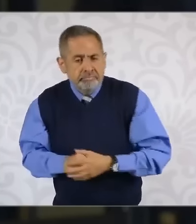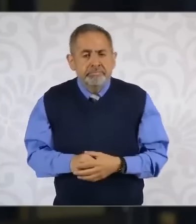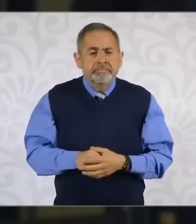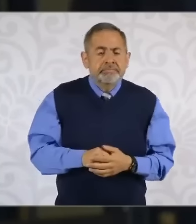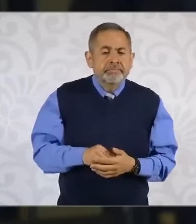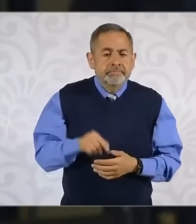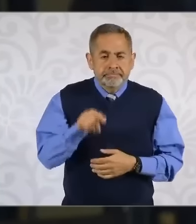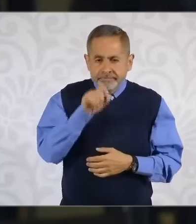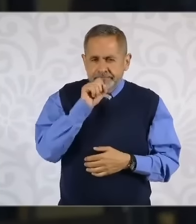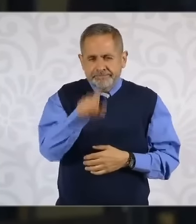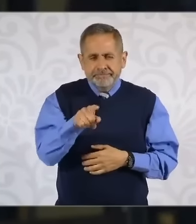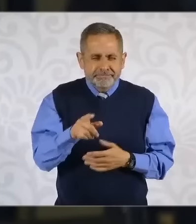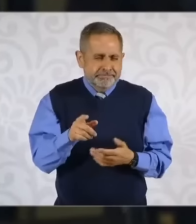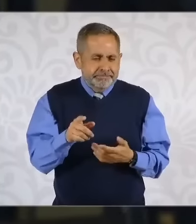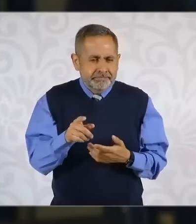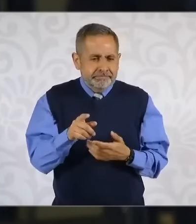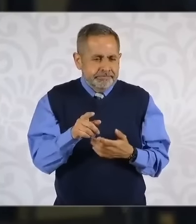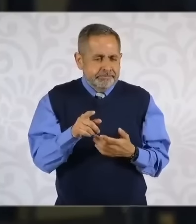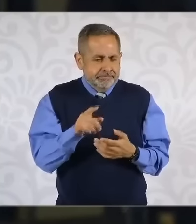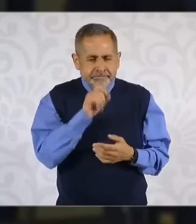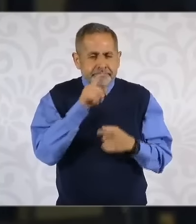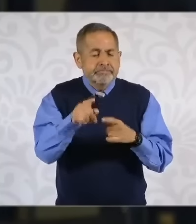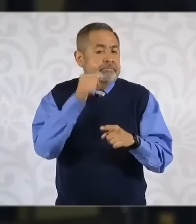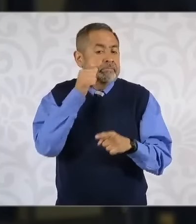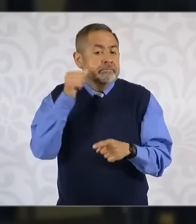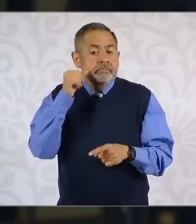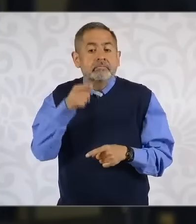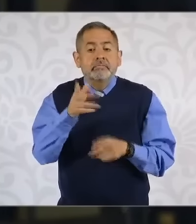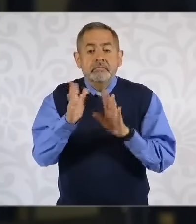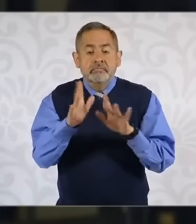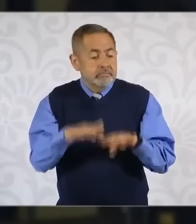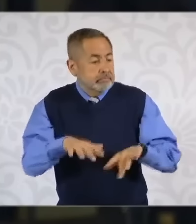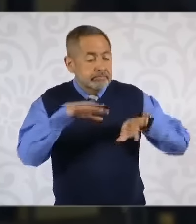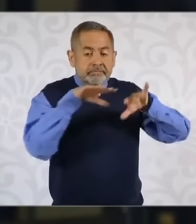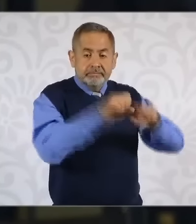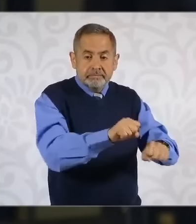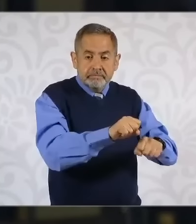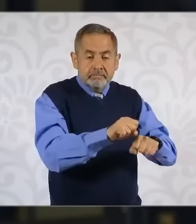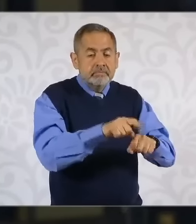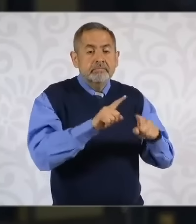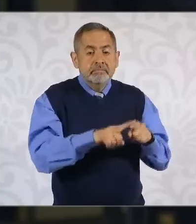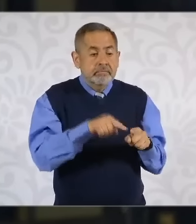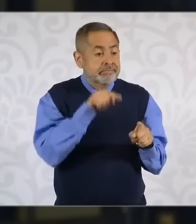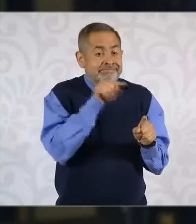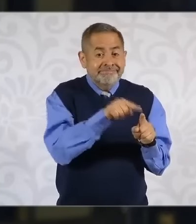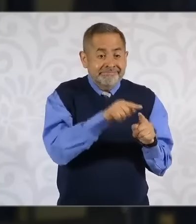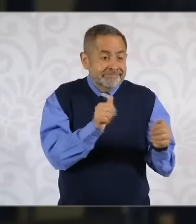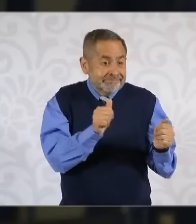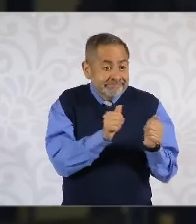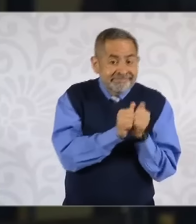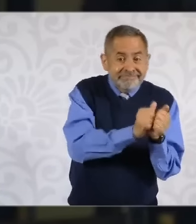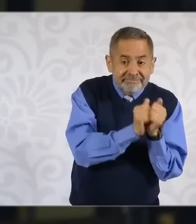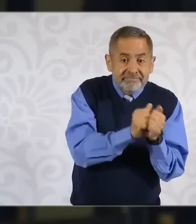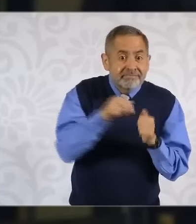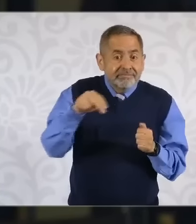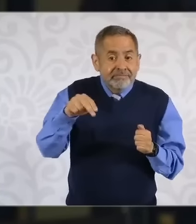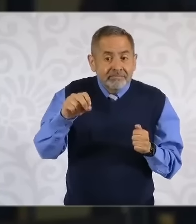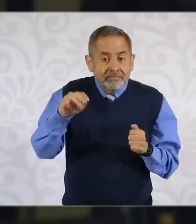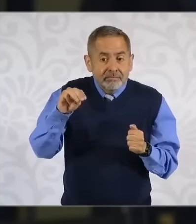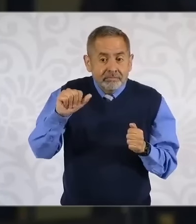Y en este mismo costal, vamos a decirlo así, ayer fue aprehendido una persona, brazo derecho de Norma Piña, no